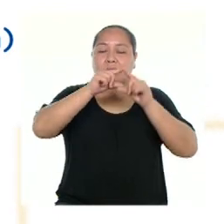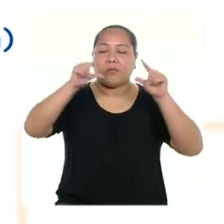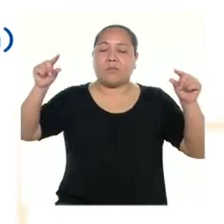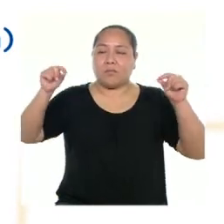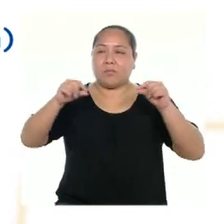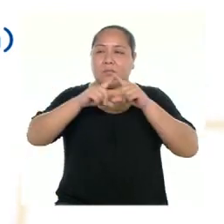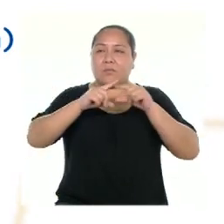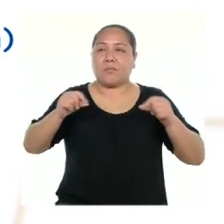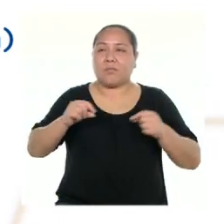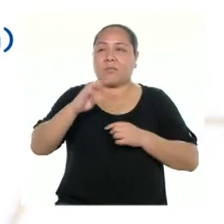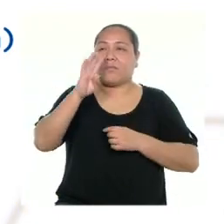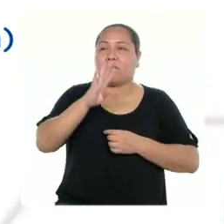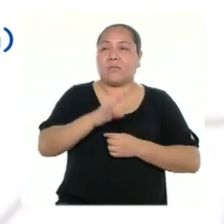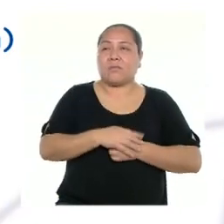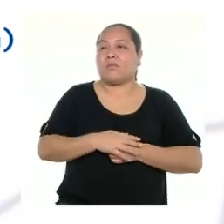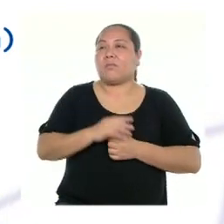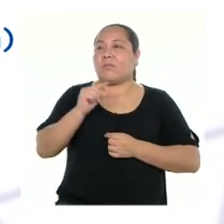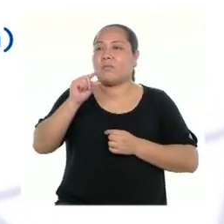Cuadrículas.